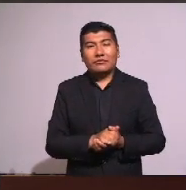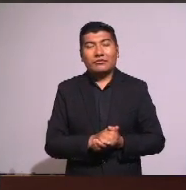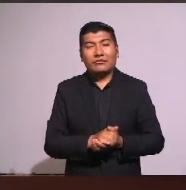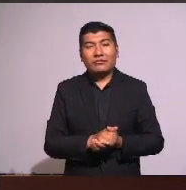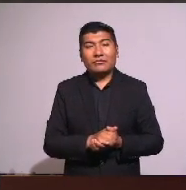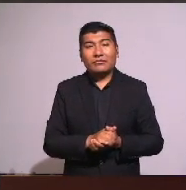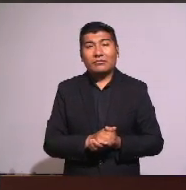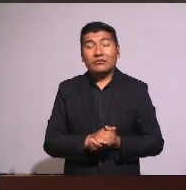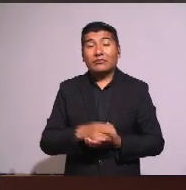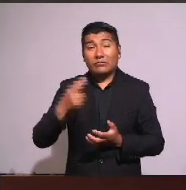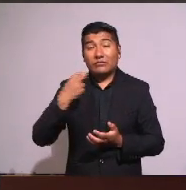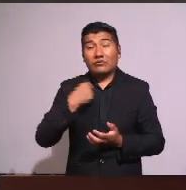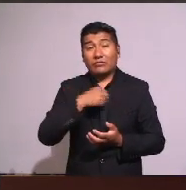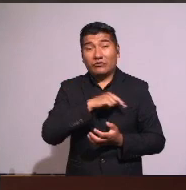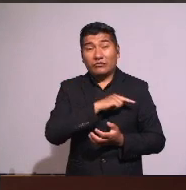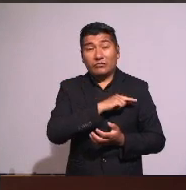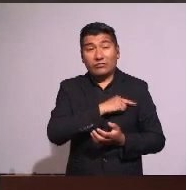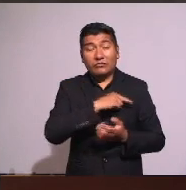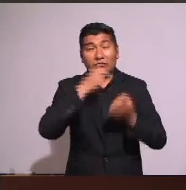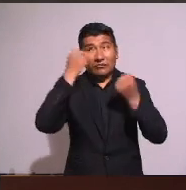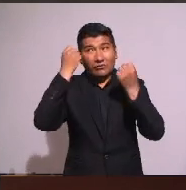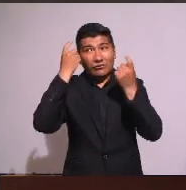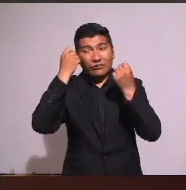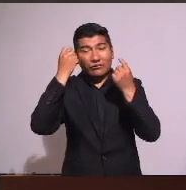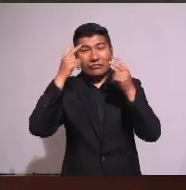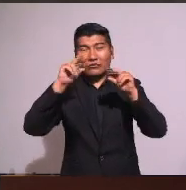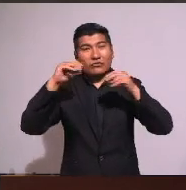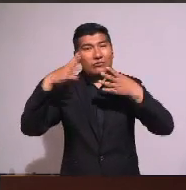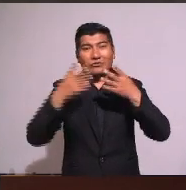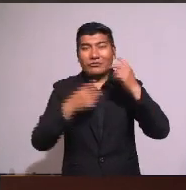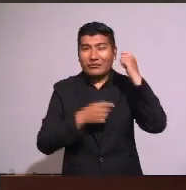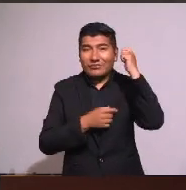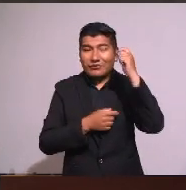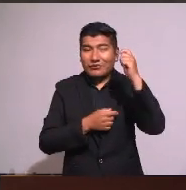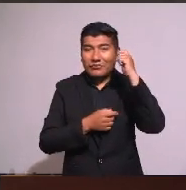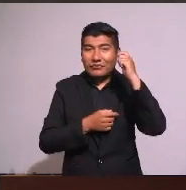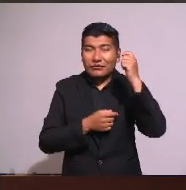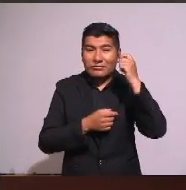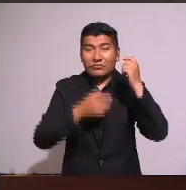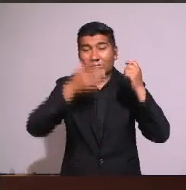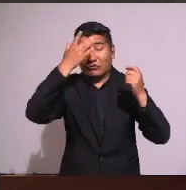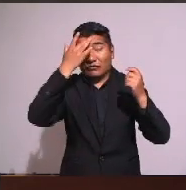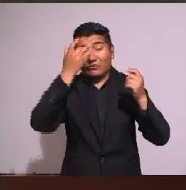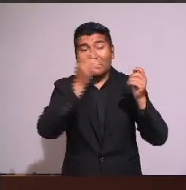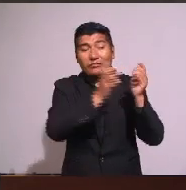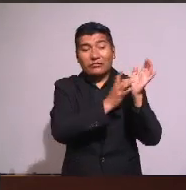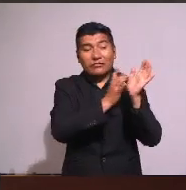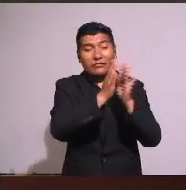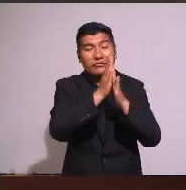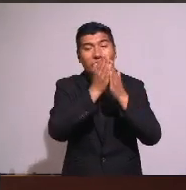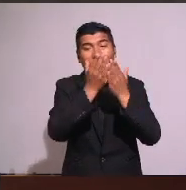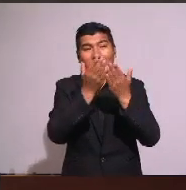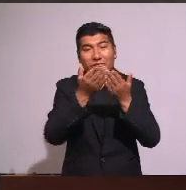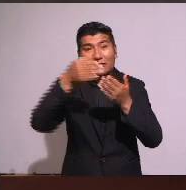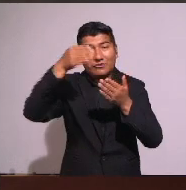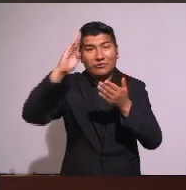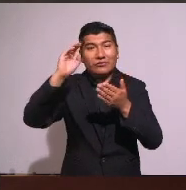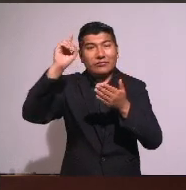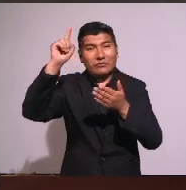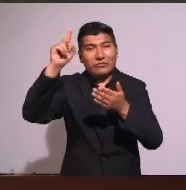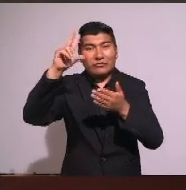Si nos damos cuenta y no hay testimonio, es porque la palabra de Dios no